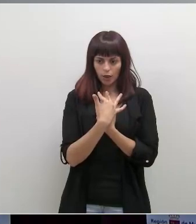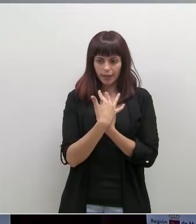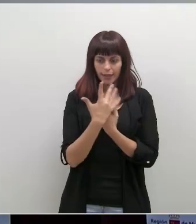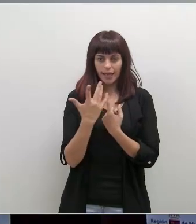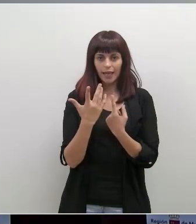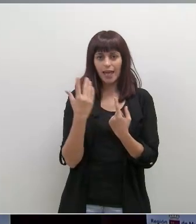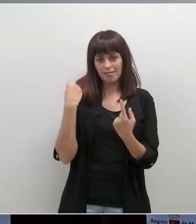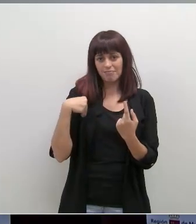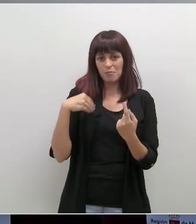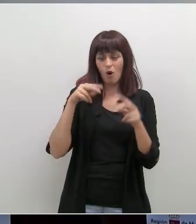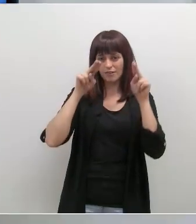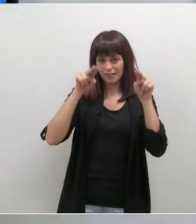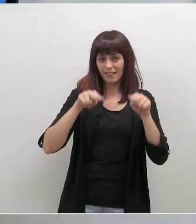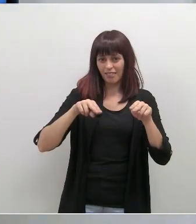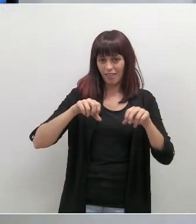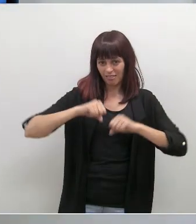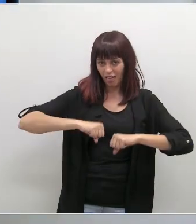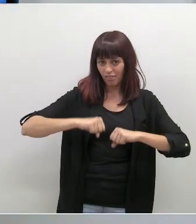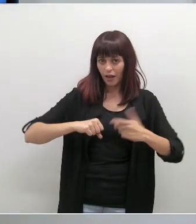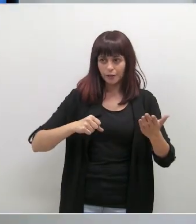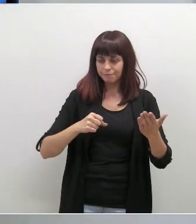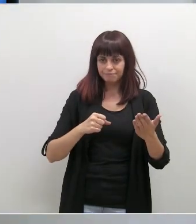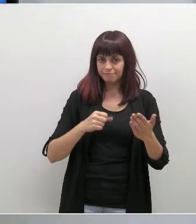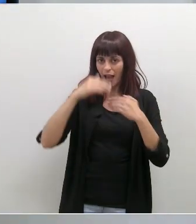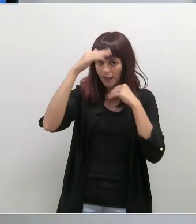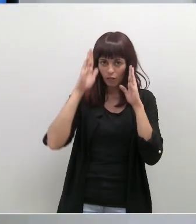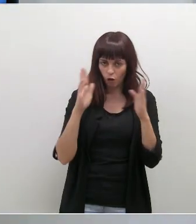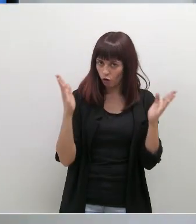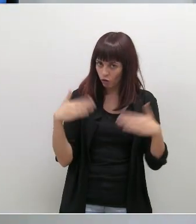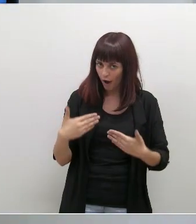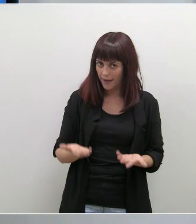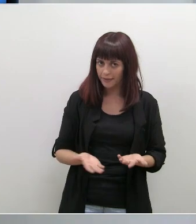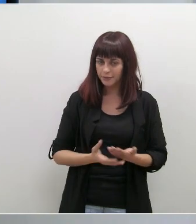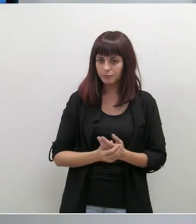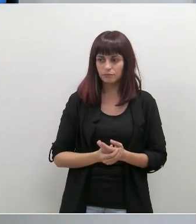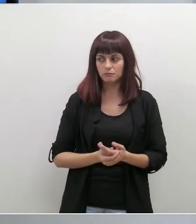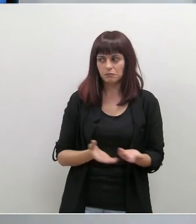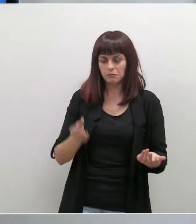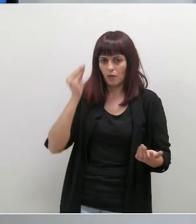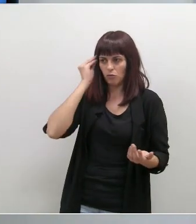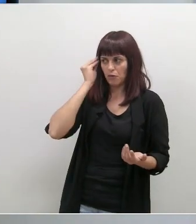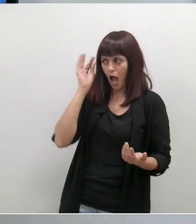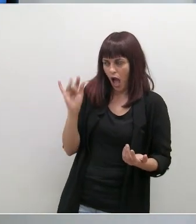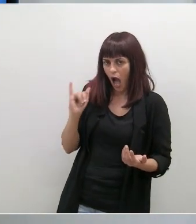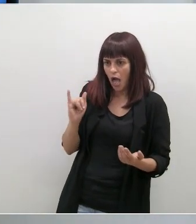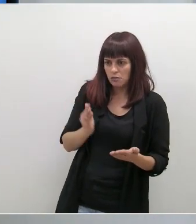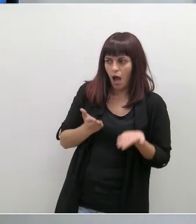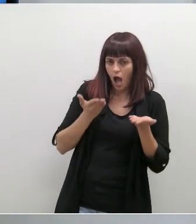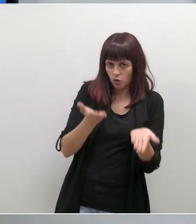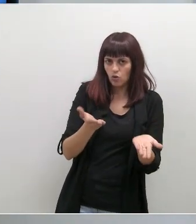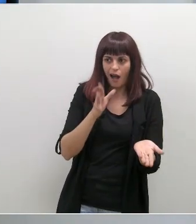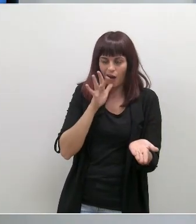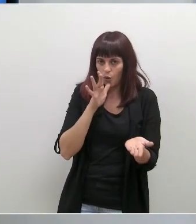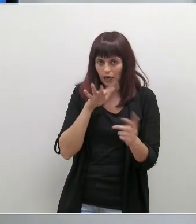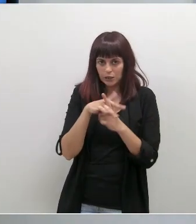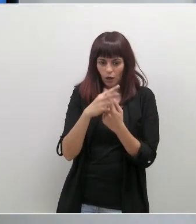los geriátricos de la región de Murcia? Bueno, desasistencia no la hay. Yo creo que estamos sometidos a una